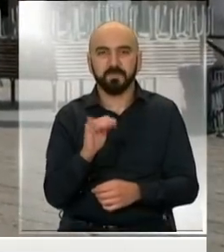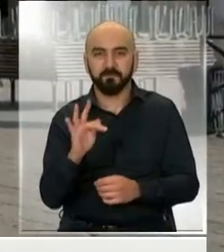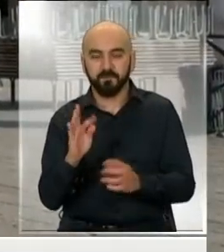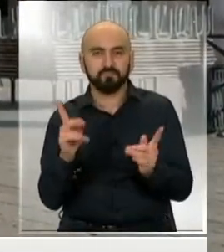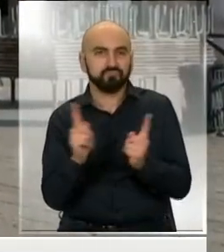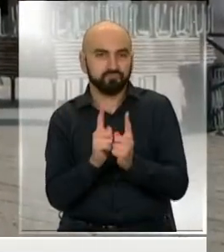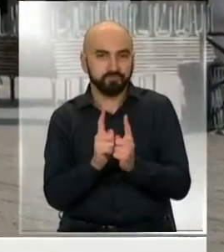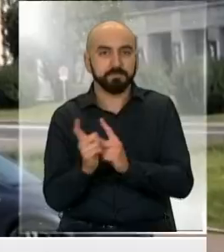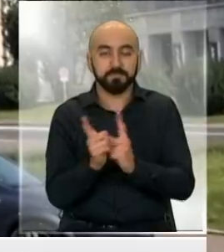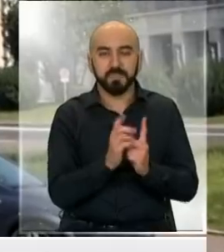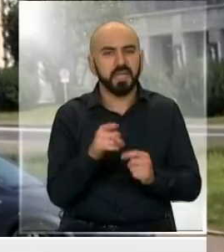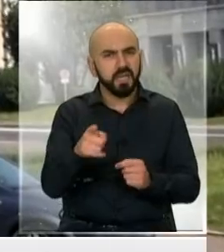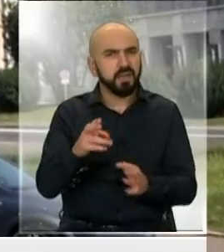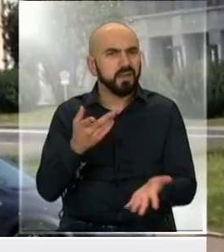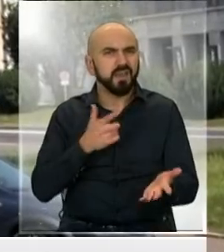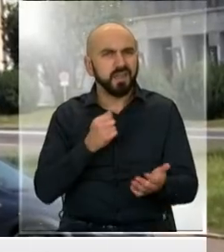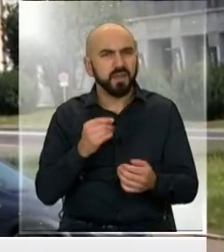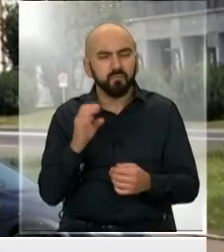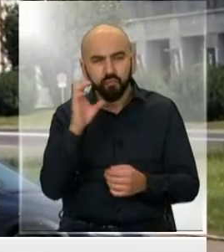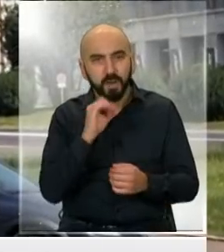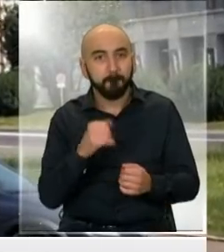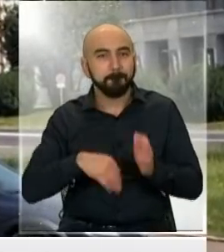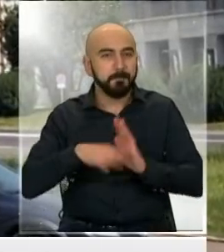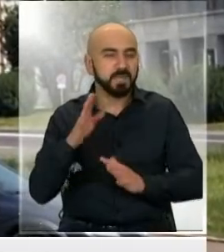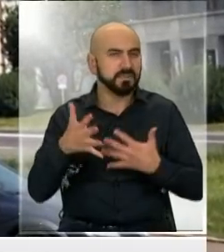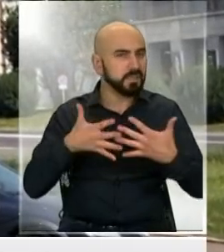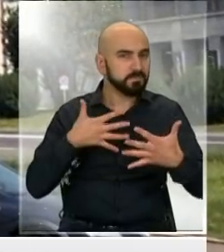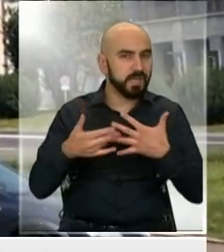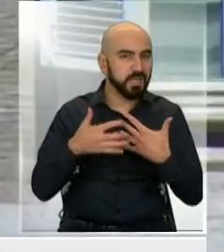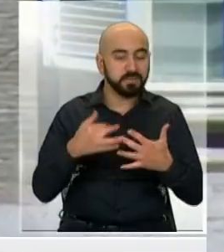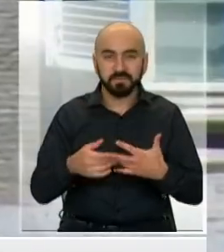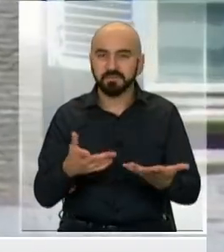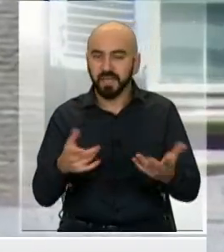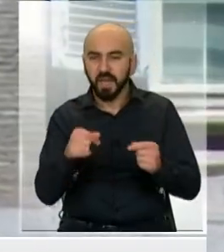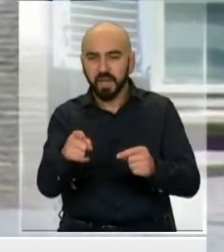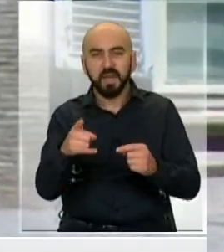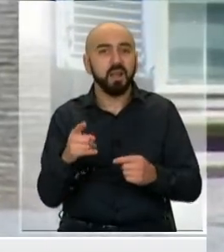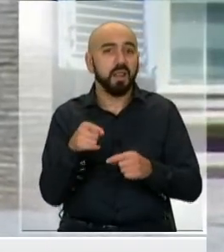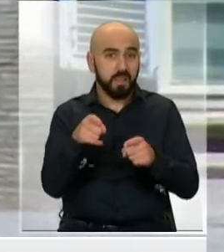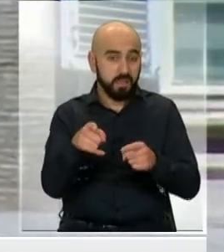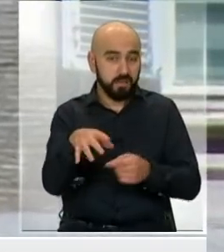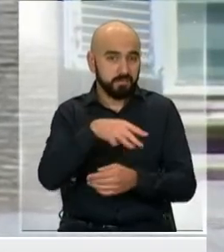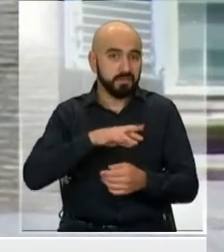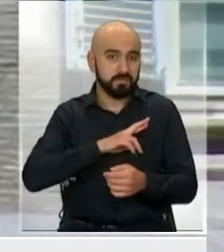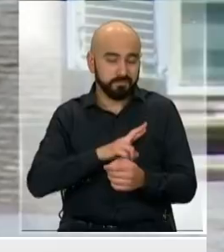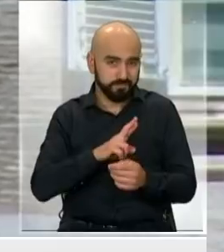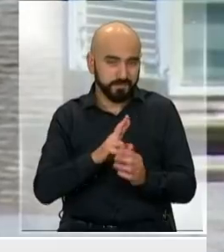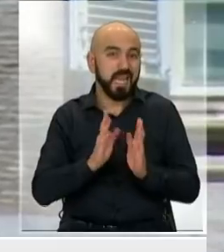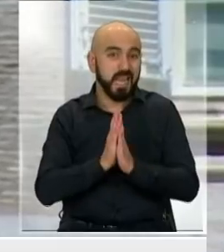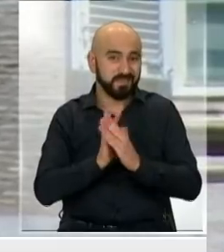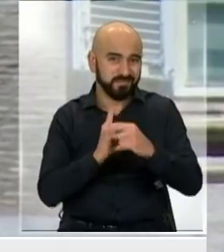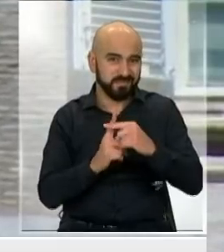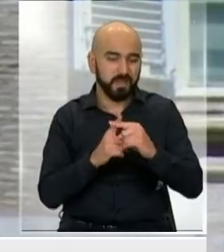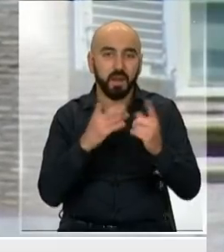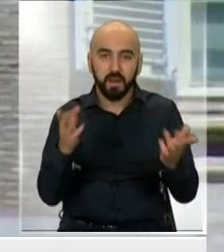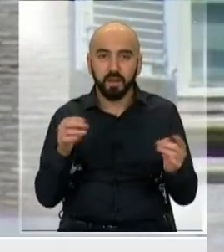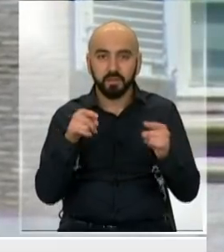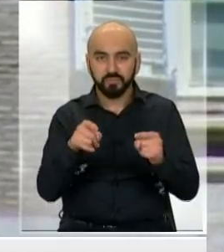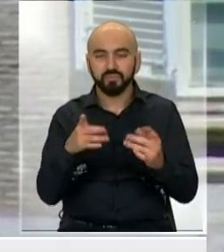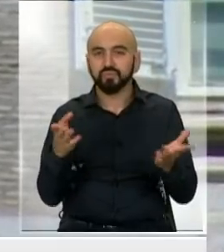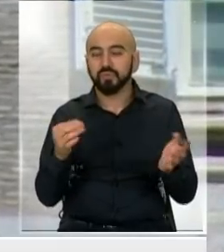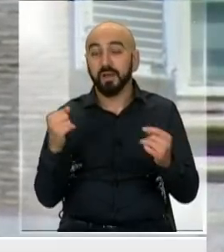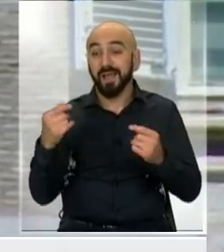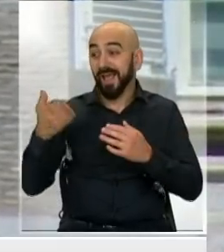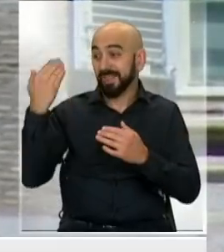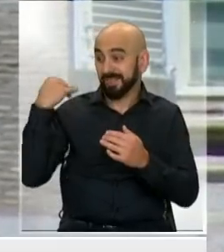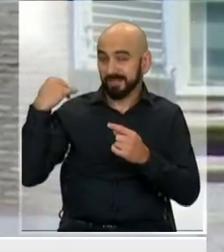establecer una mayor responsabilidad y transparencia en el Vaticano, continuando los esfuerzos en ese sentido de su predecesor,